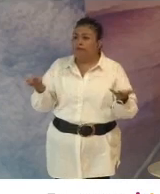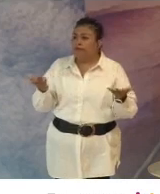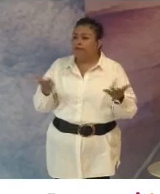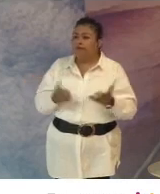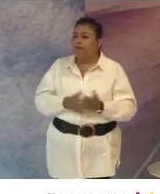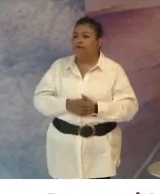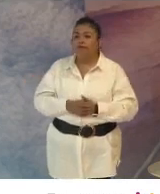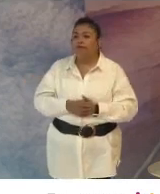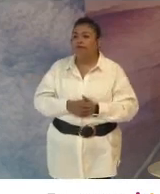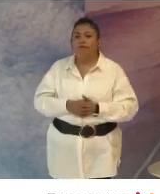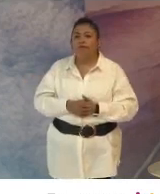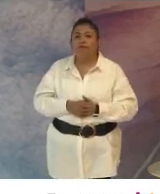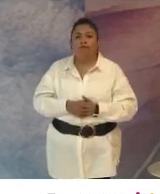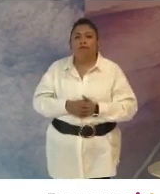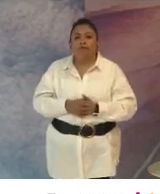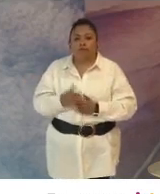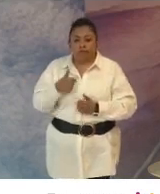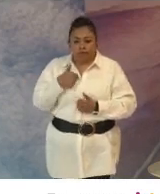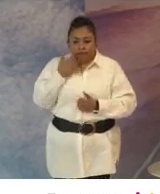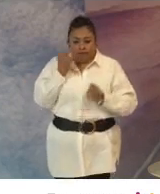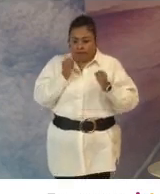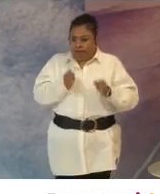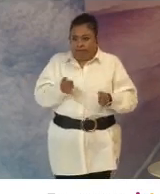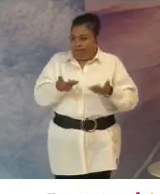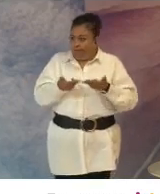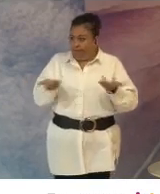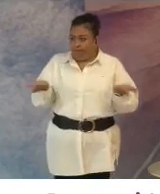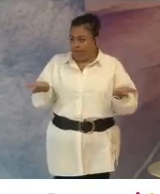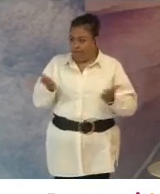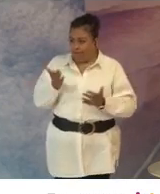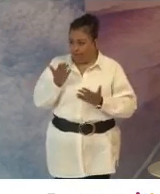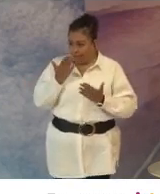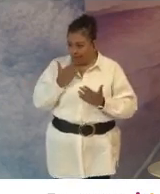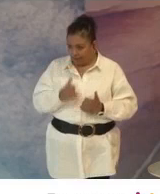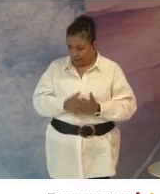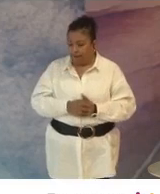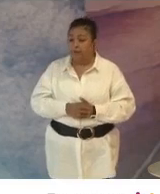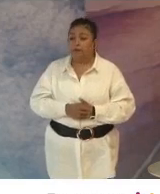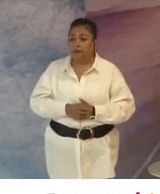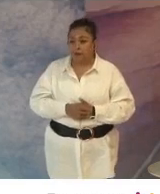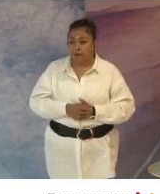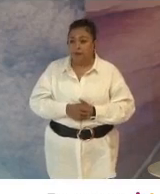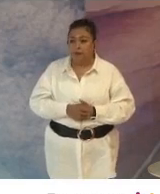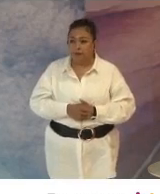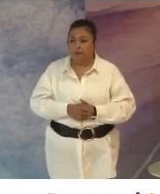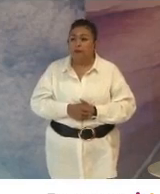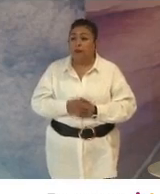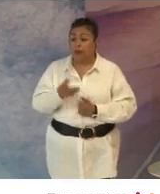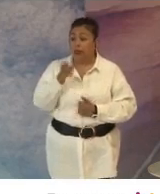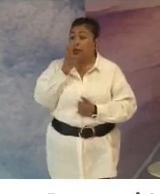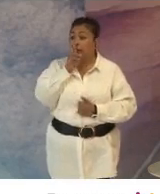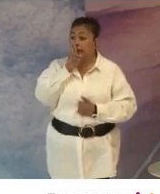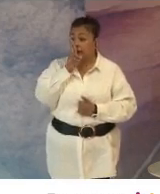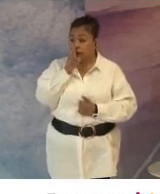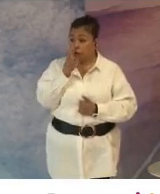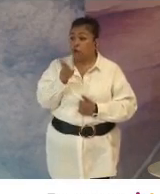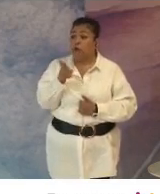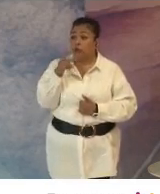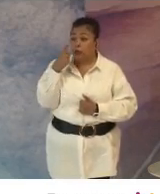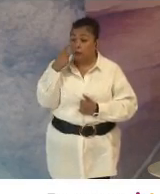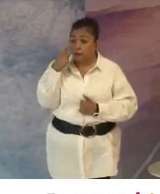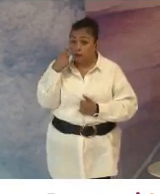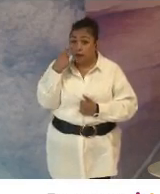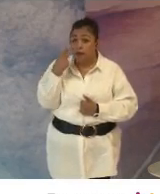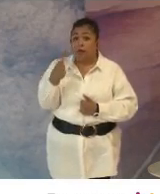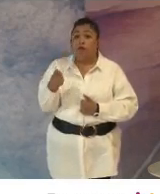nadie quisiera de manera individual. Y estos resultados los vemos